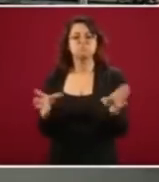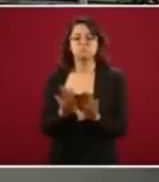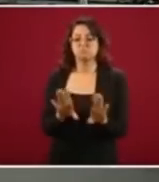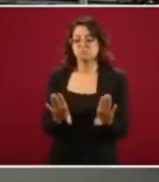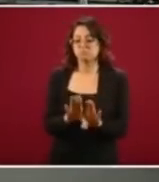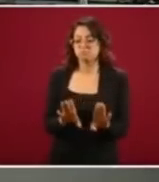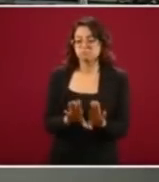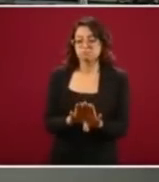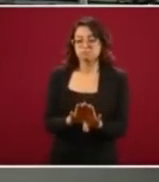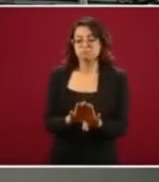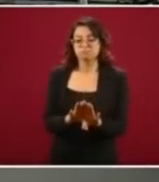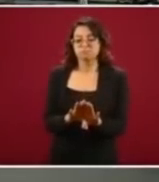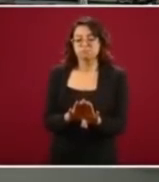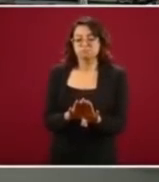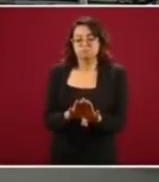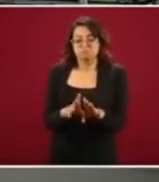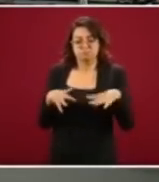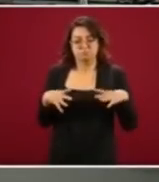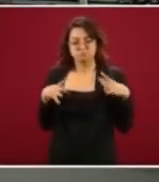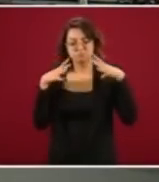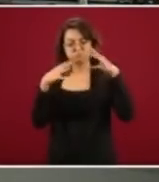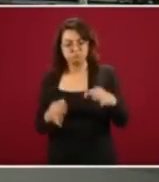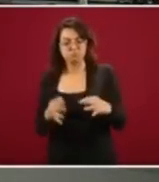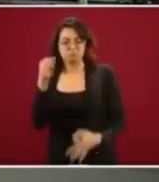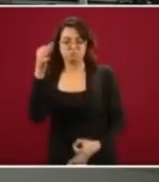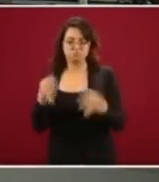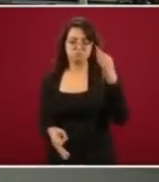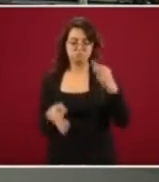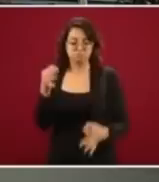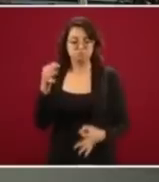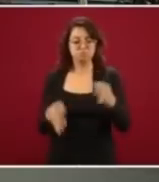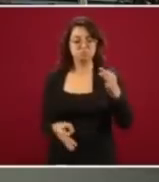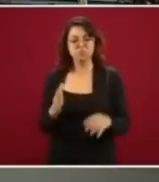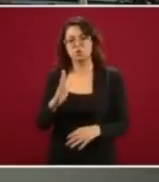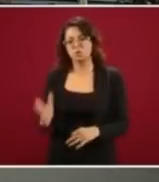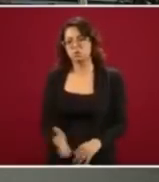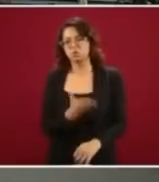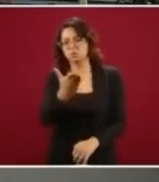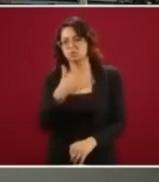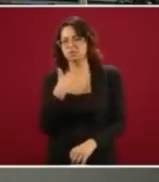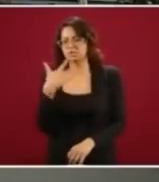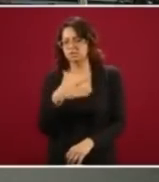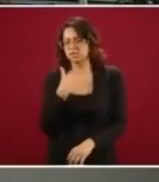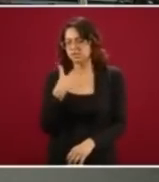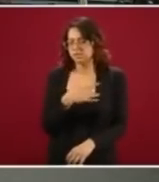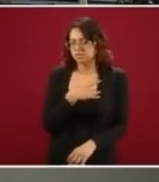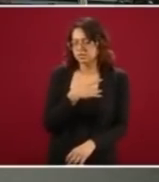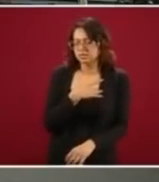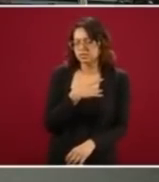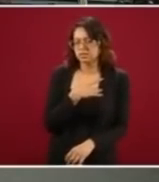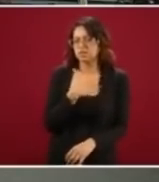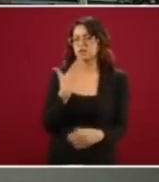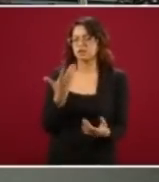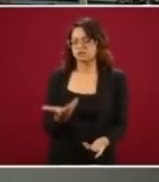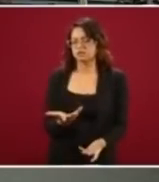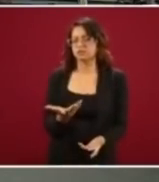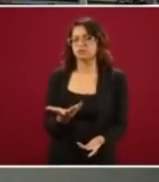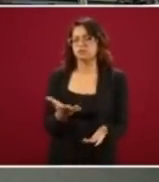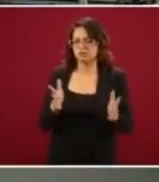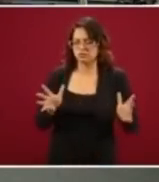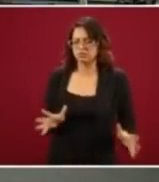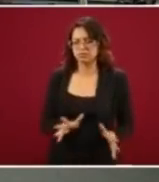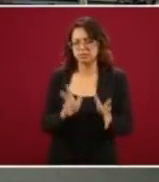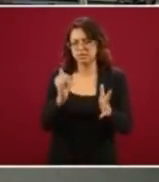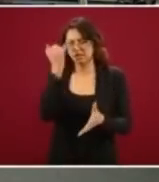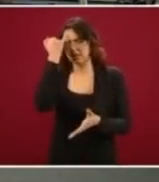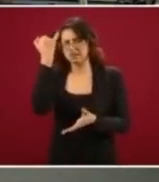podría crearse esta fiscalía, si usted estaría, pues, o se podría impulsar desde